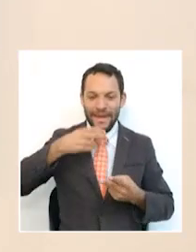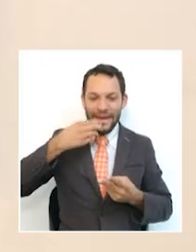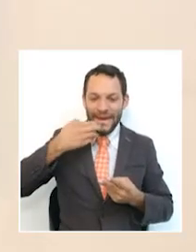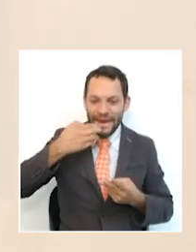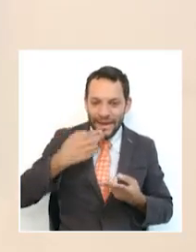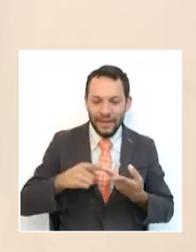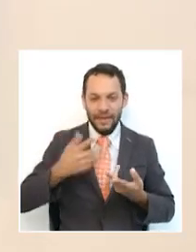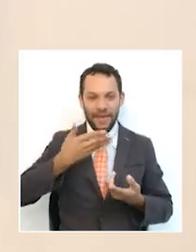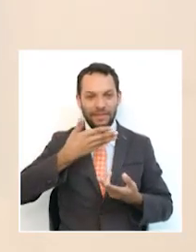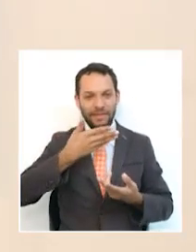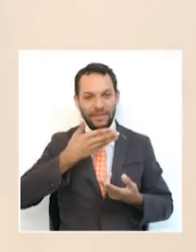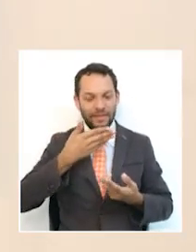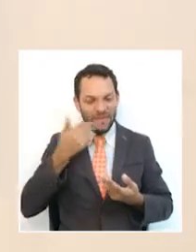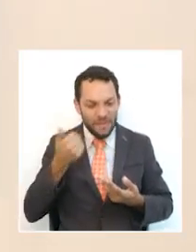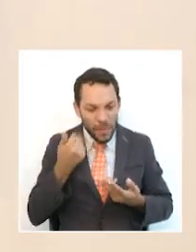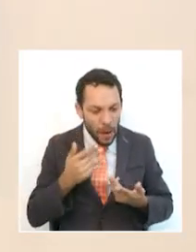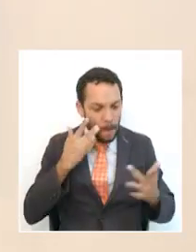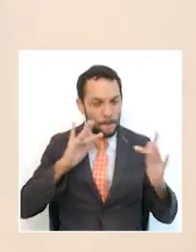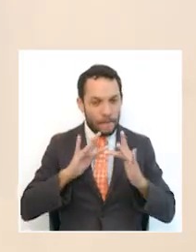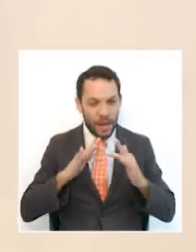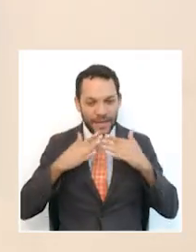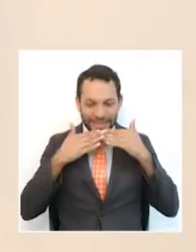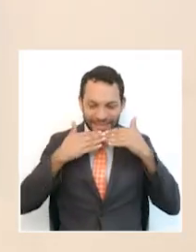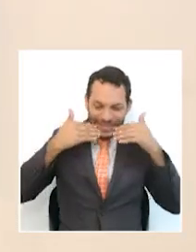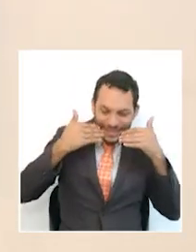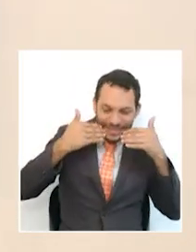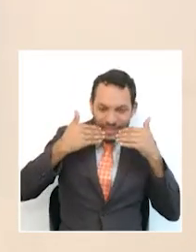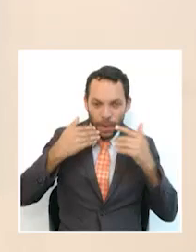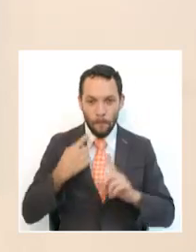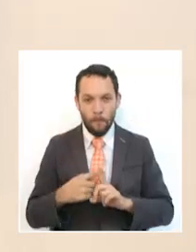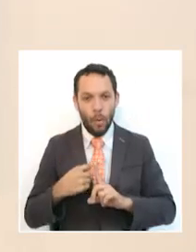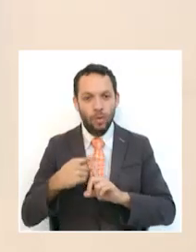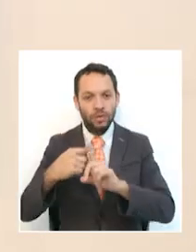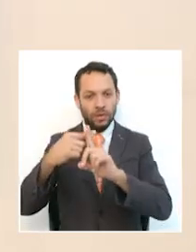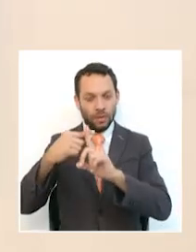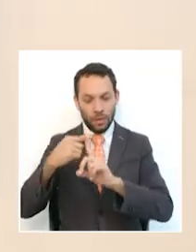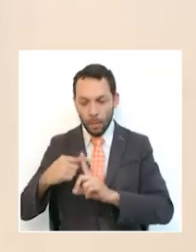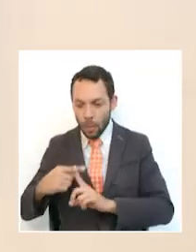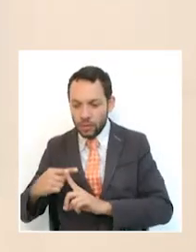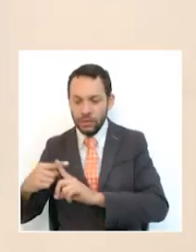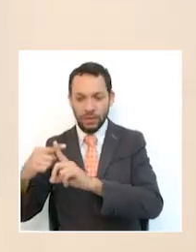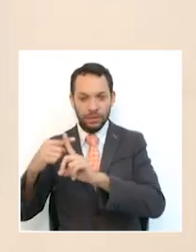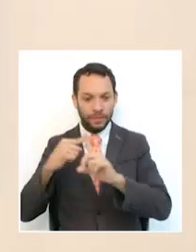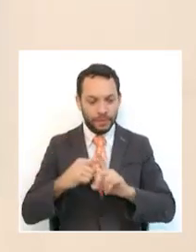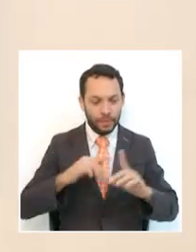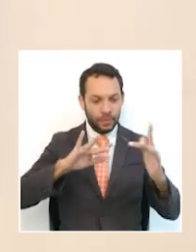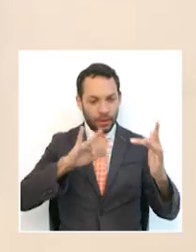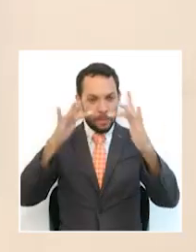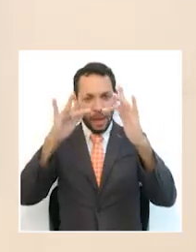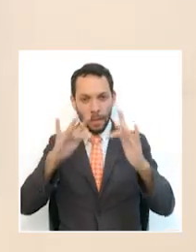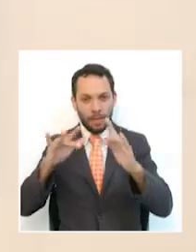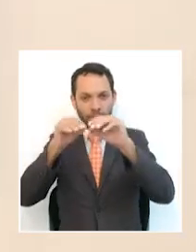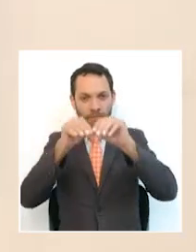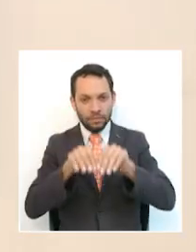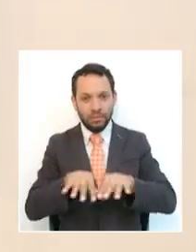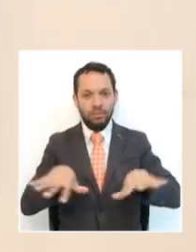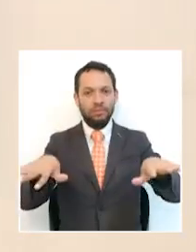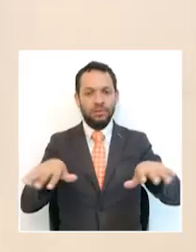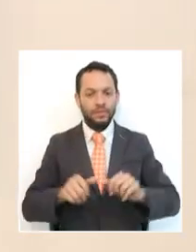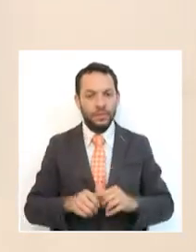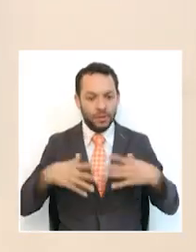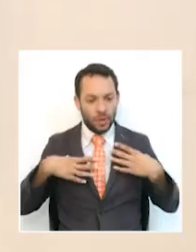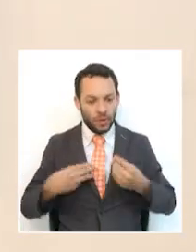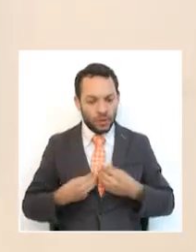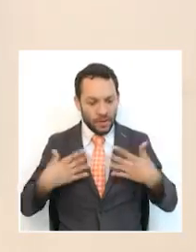césar el cerebro no sabe si la risa es real o nuevo pero esa risa se contagia y cuando nos reímos estamos